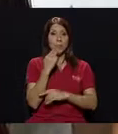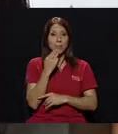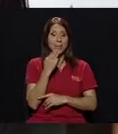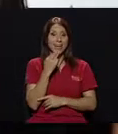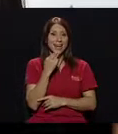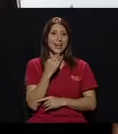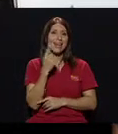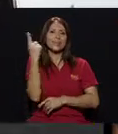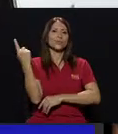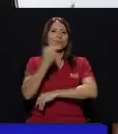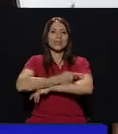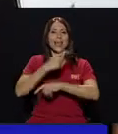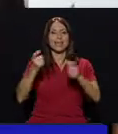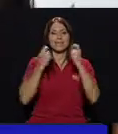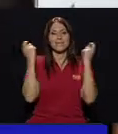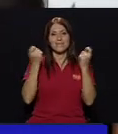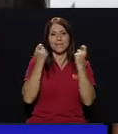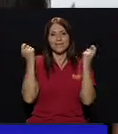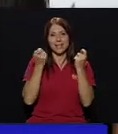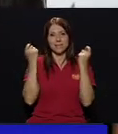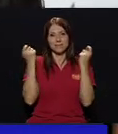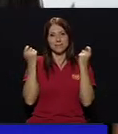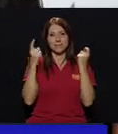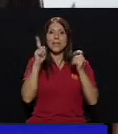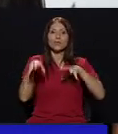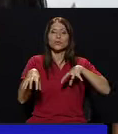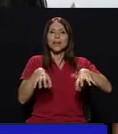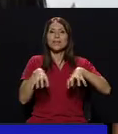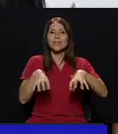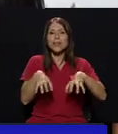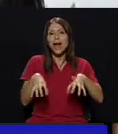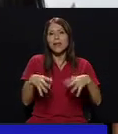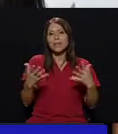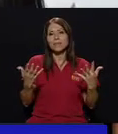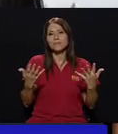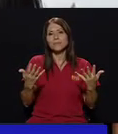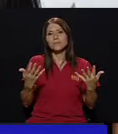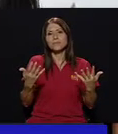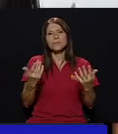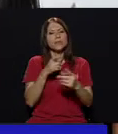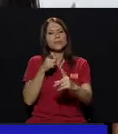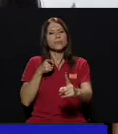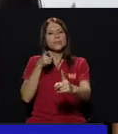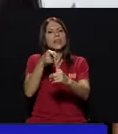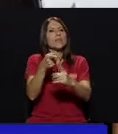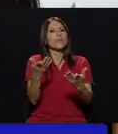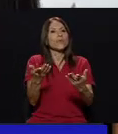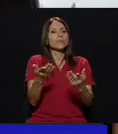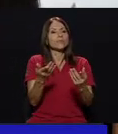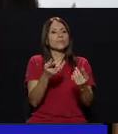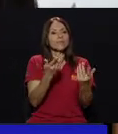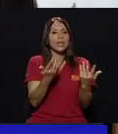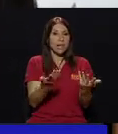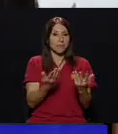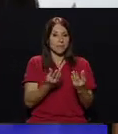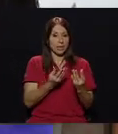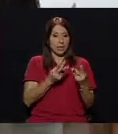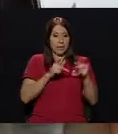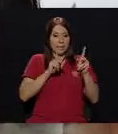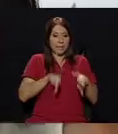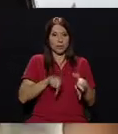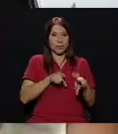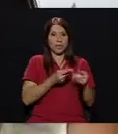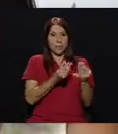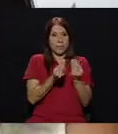Bueno, la Expo Miel en realidad es un día de fiesta, digamos, es una actividad que el objetivo, digamos, es como generar espacios de encuentro